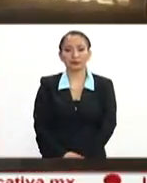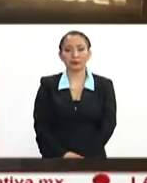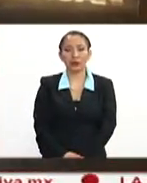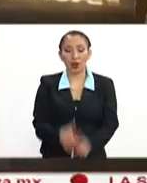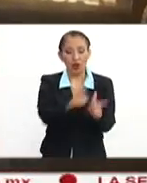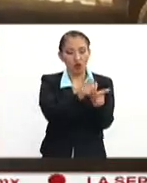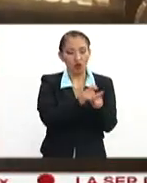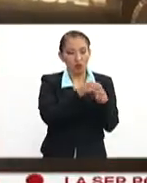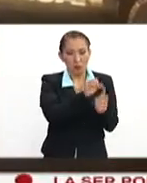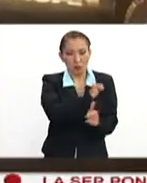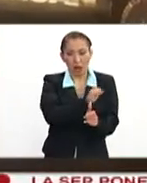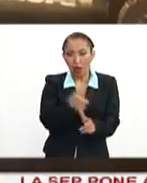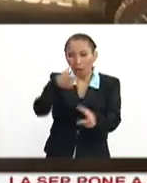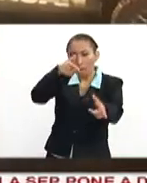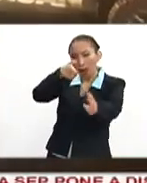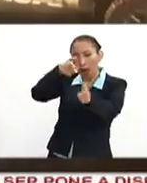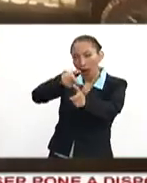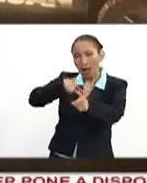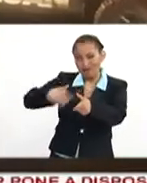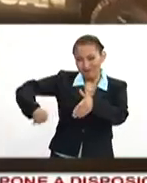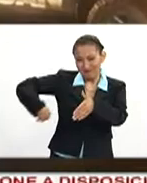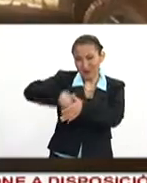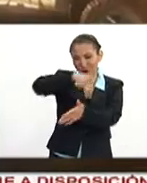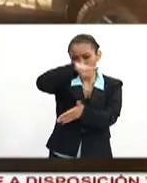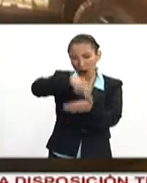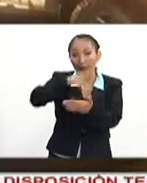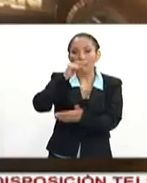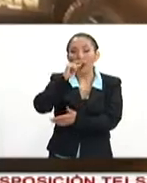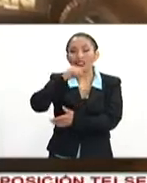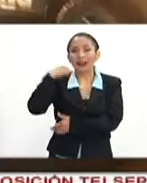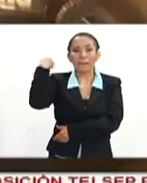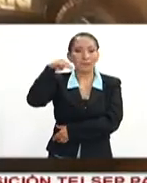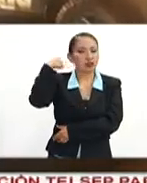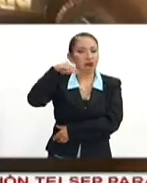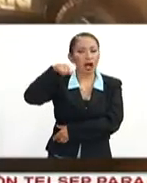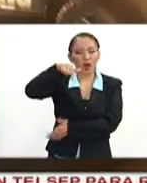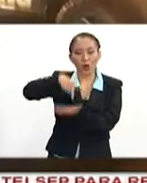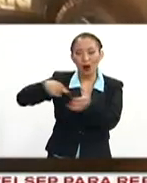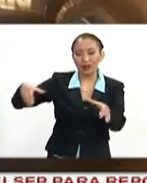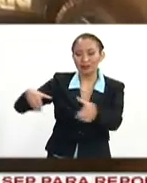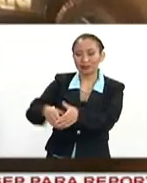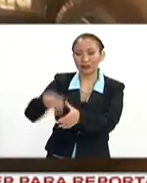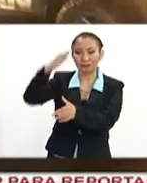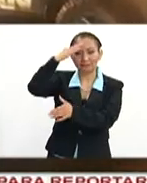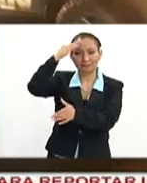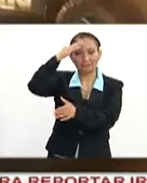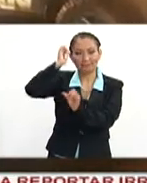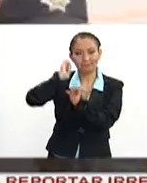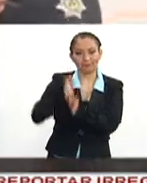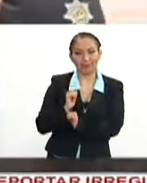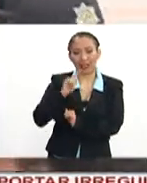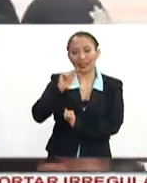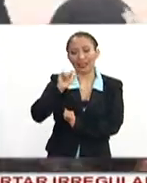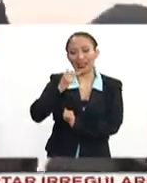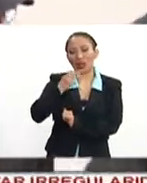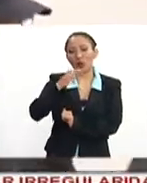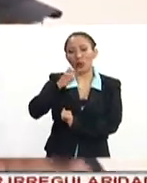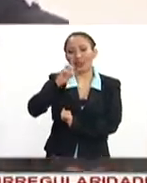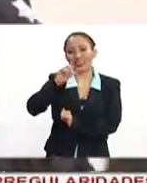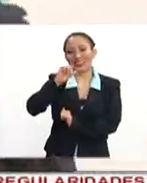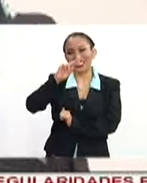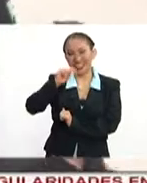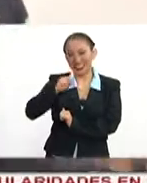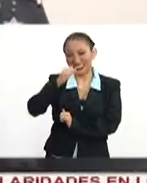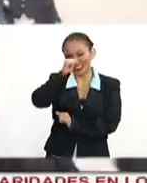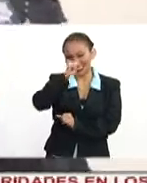Un grupo armado atacó a tiros la base de operaciones de la policía de Michoacán, ubicada en la cabecera municipal de Tinguindín. La